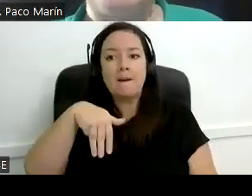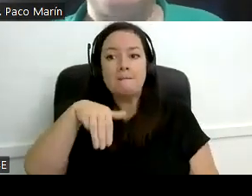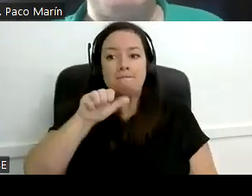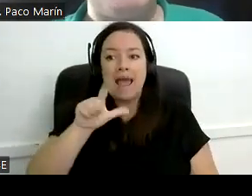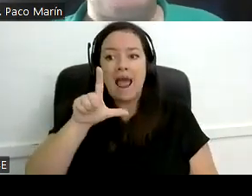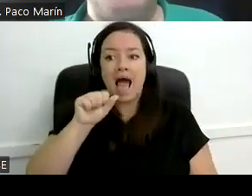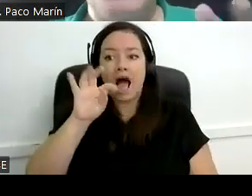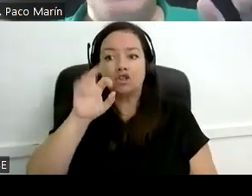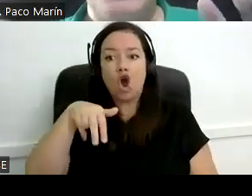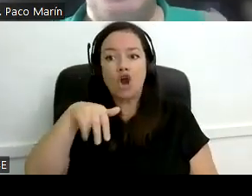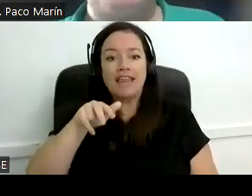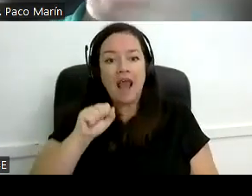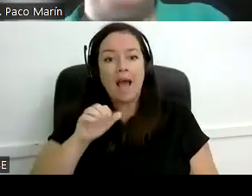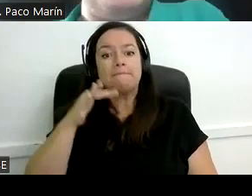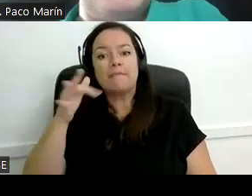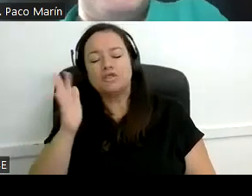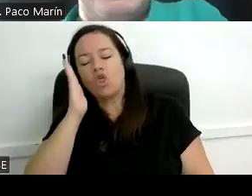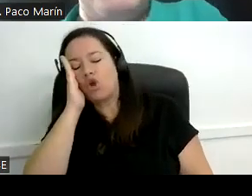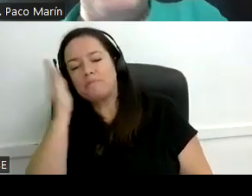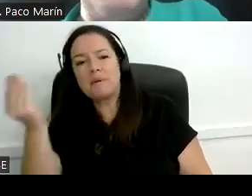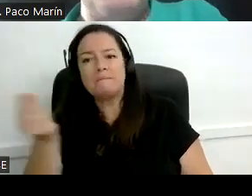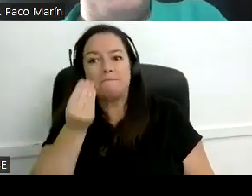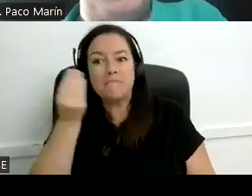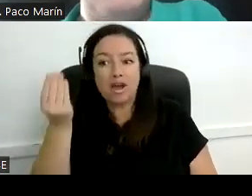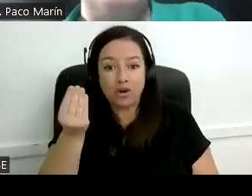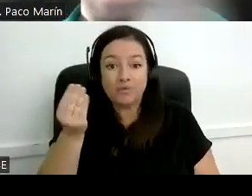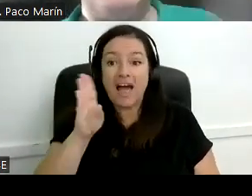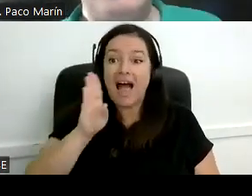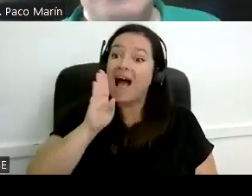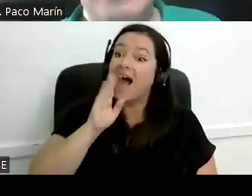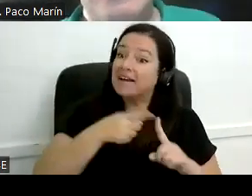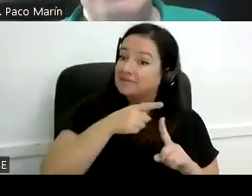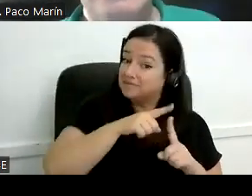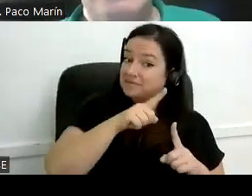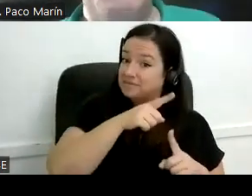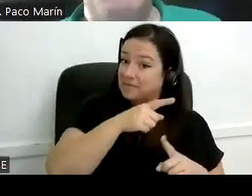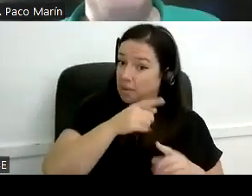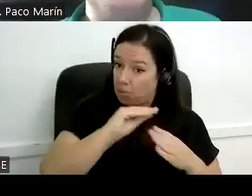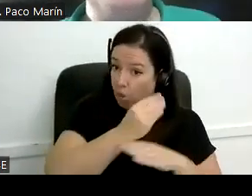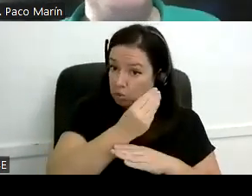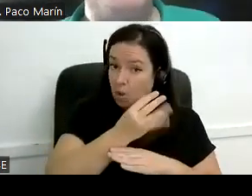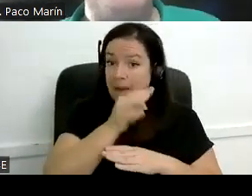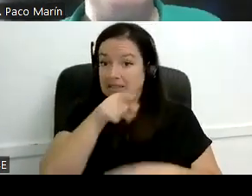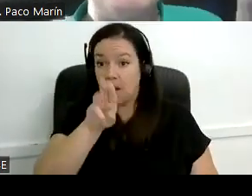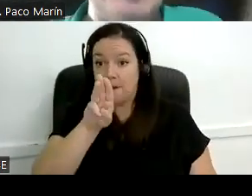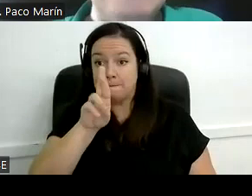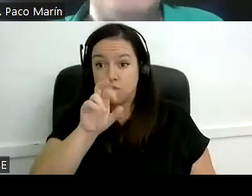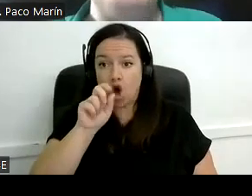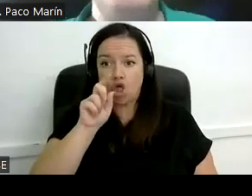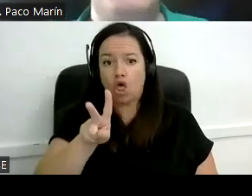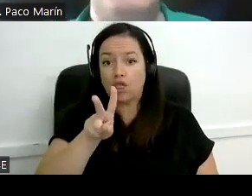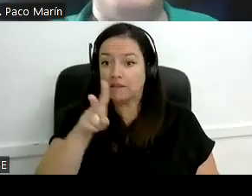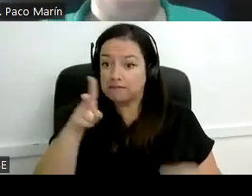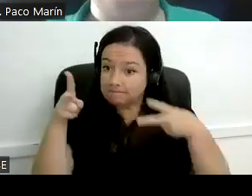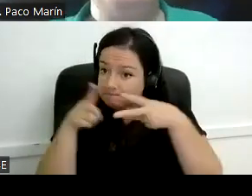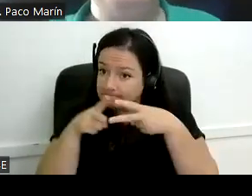a poder dormir mejor. Por lo tanto, el anterior producto y el Pro12 serían quizás